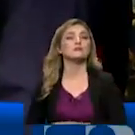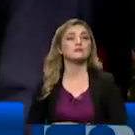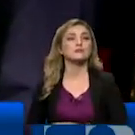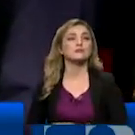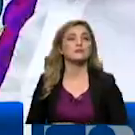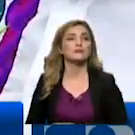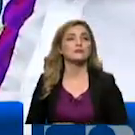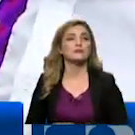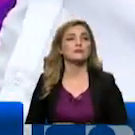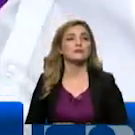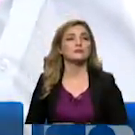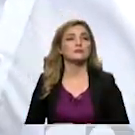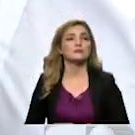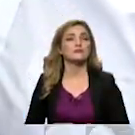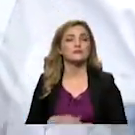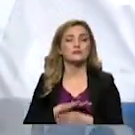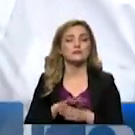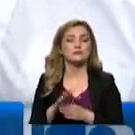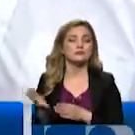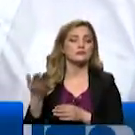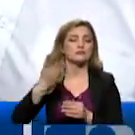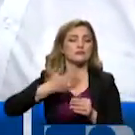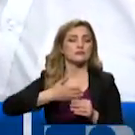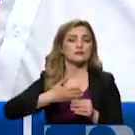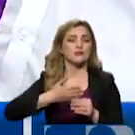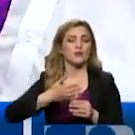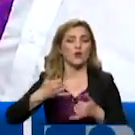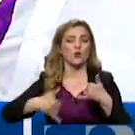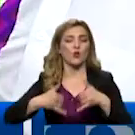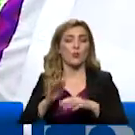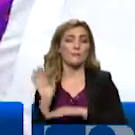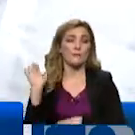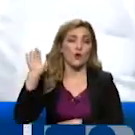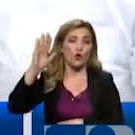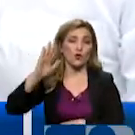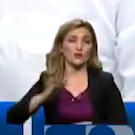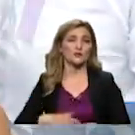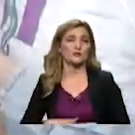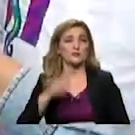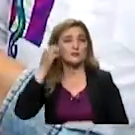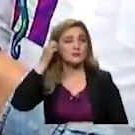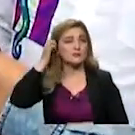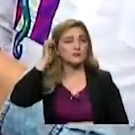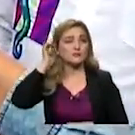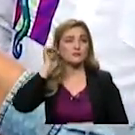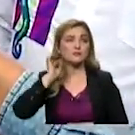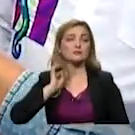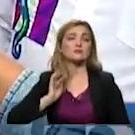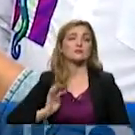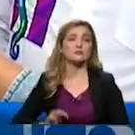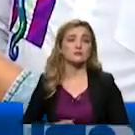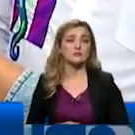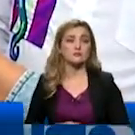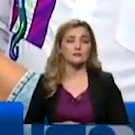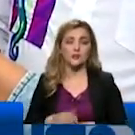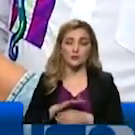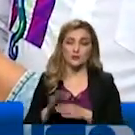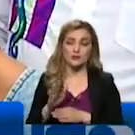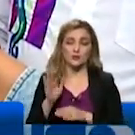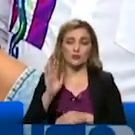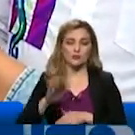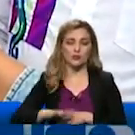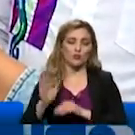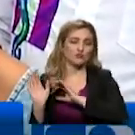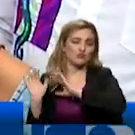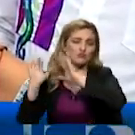su colega. Te estoy invitando a retar también un boli. Es que... La invitación al Ecuavoley ya